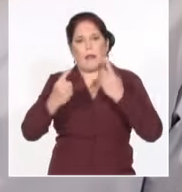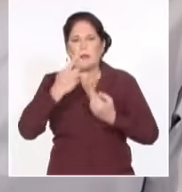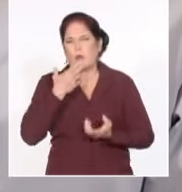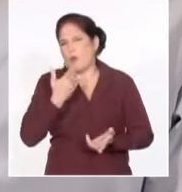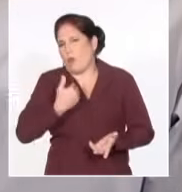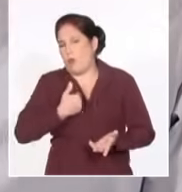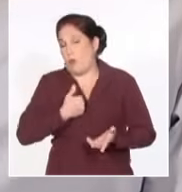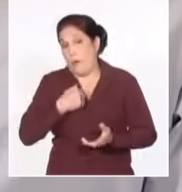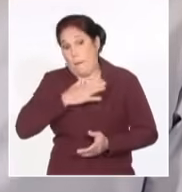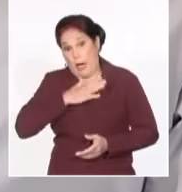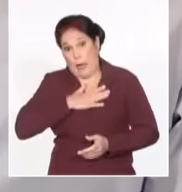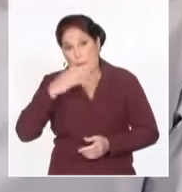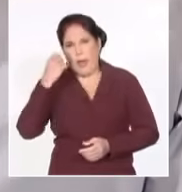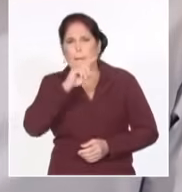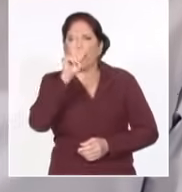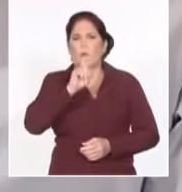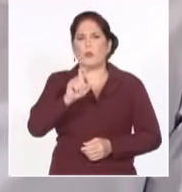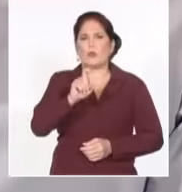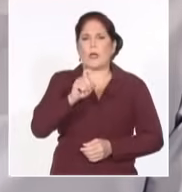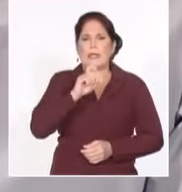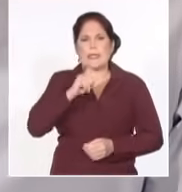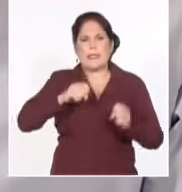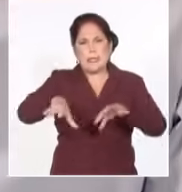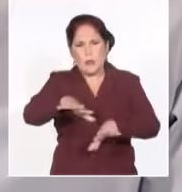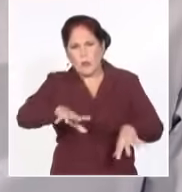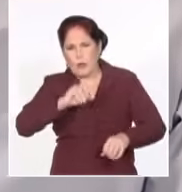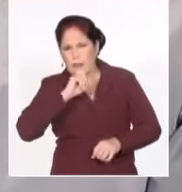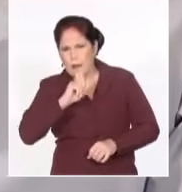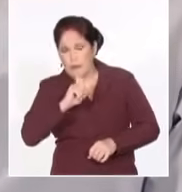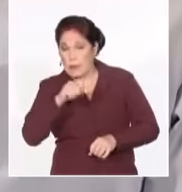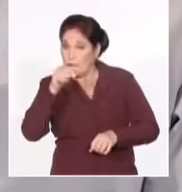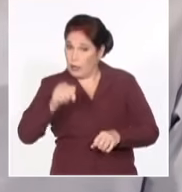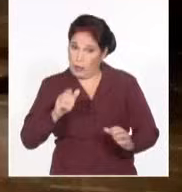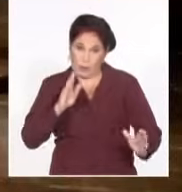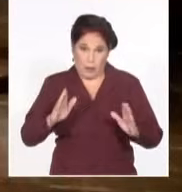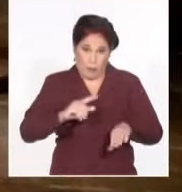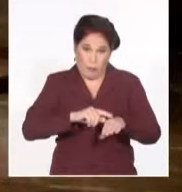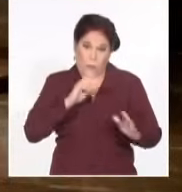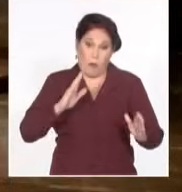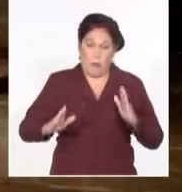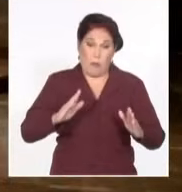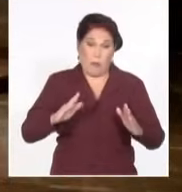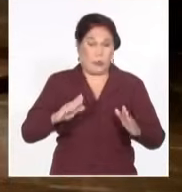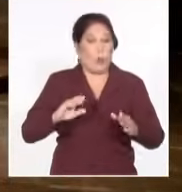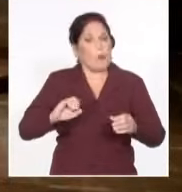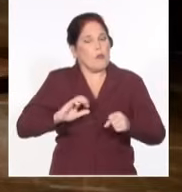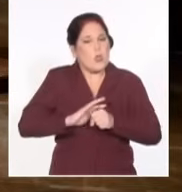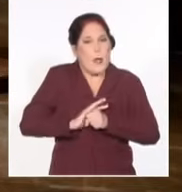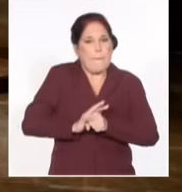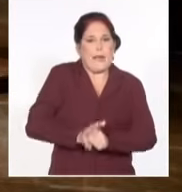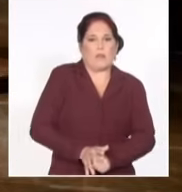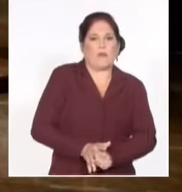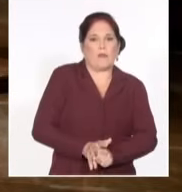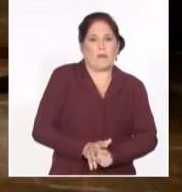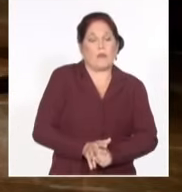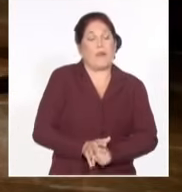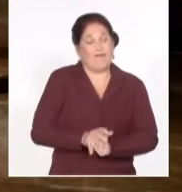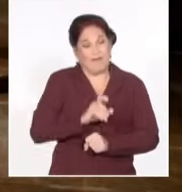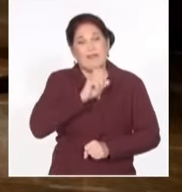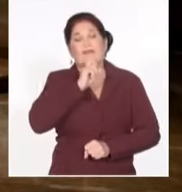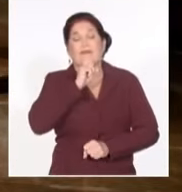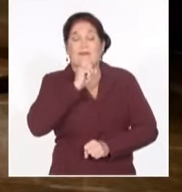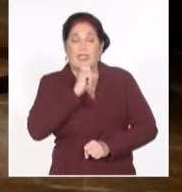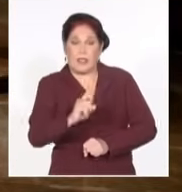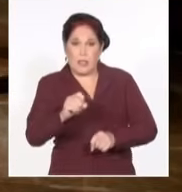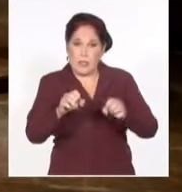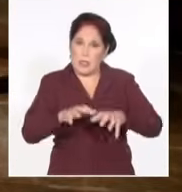habría que preguntarse, en situaciones tan difíciles, nosotros estamos viviendo una situación de máxima presión. Nos han puesto en una situación de máxima